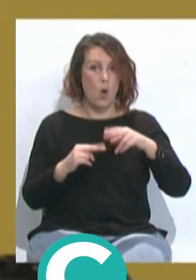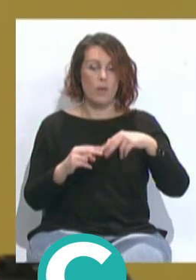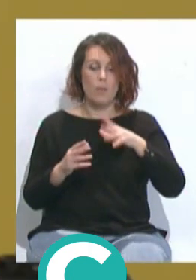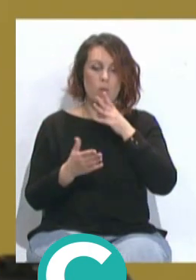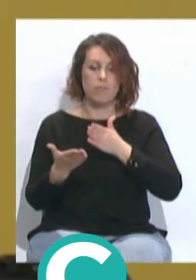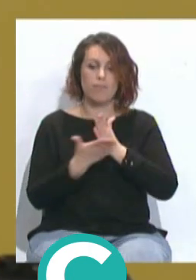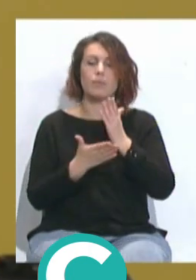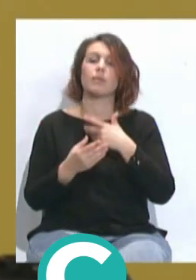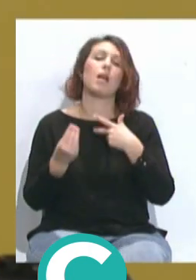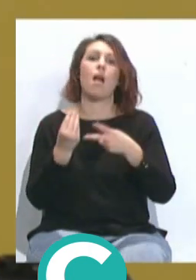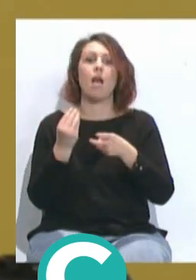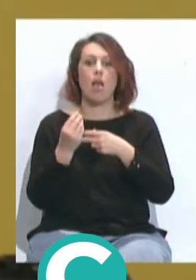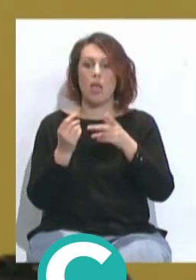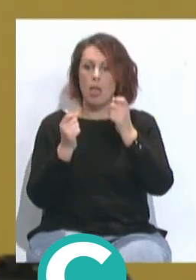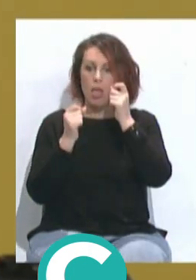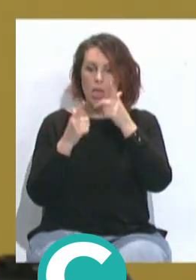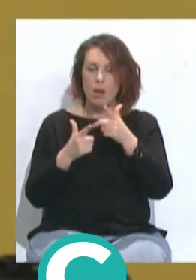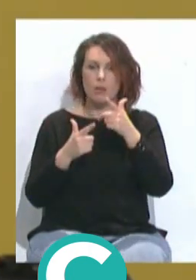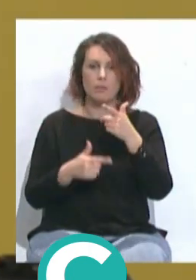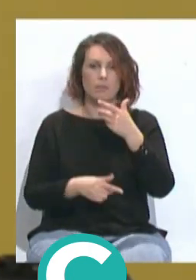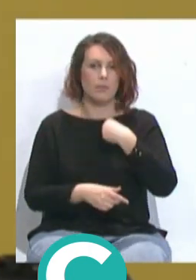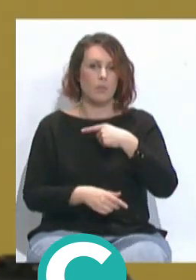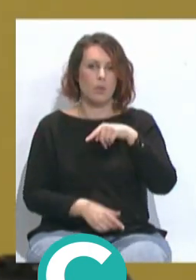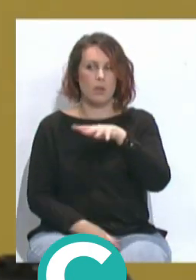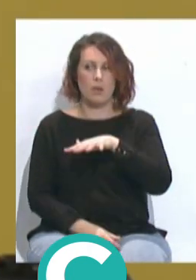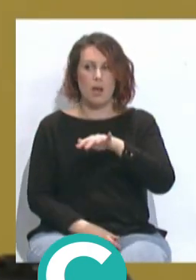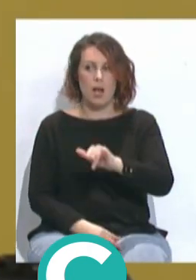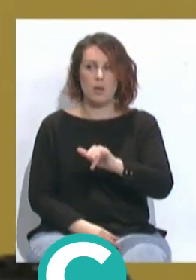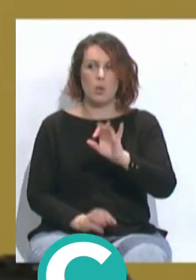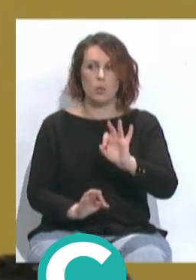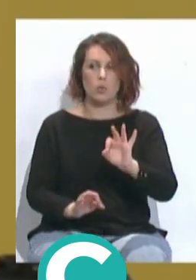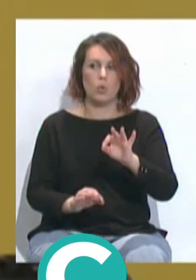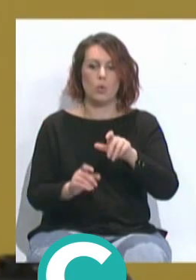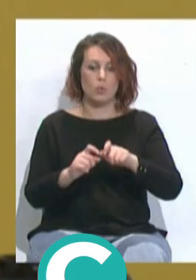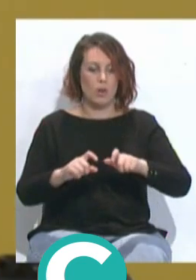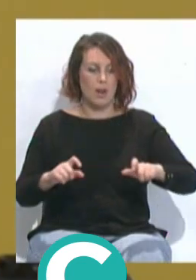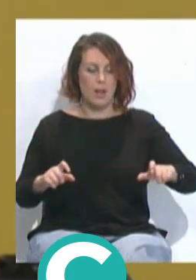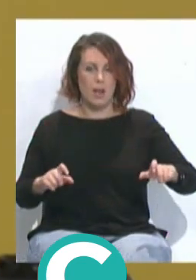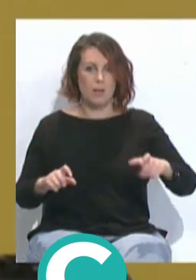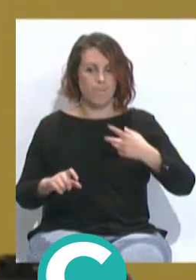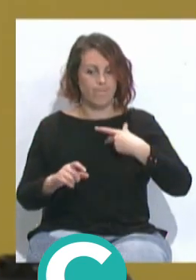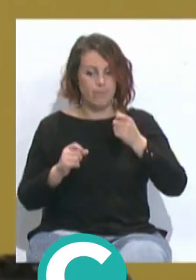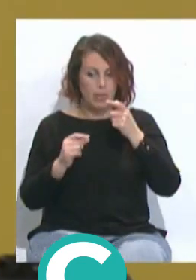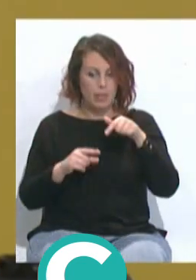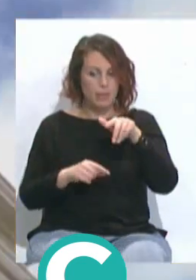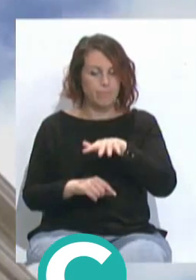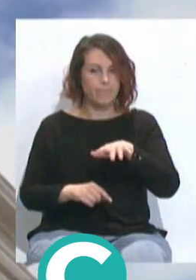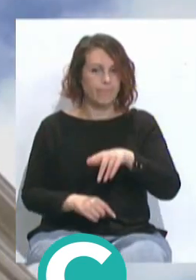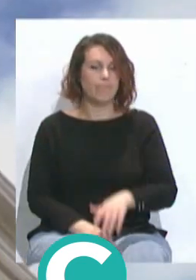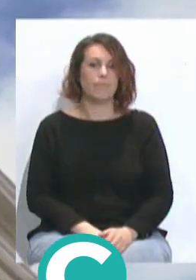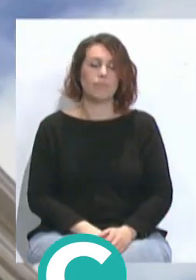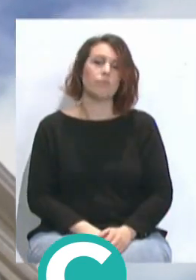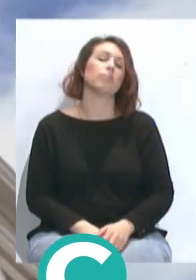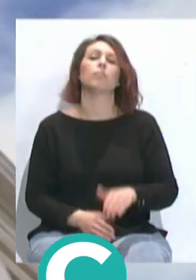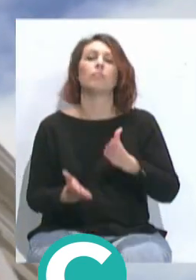paralizarse por los hallazgos arqueológicos que se encontraron concretamente la solería que se localizó allí de